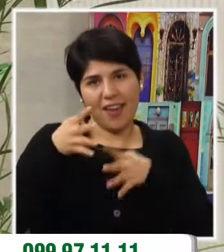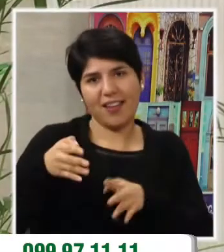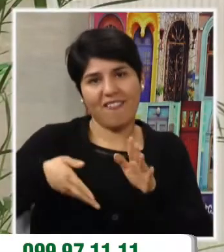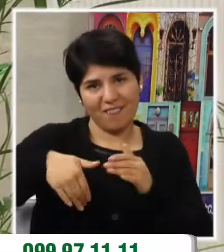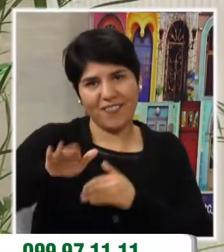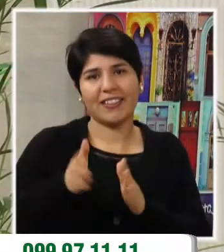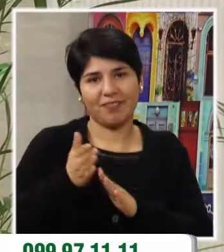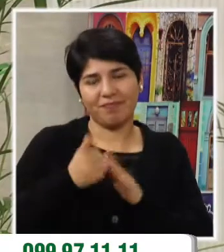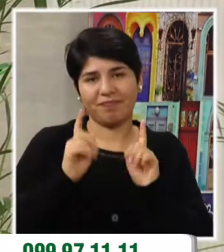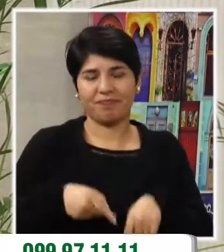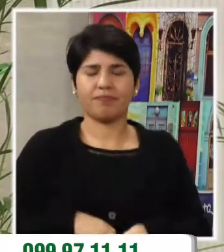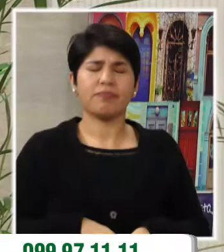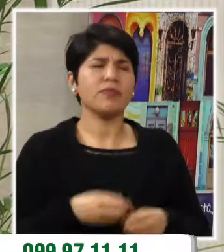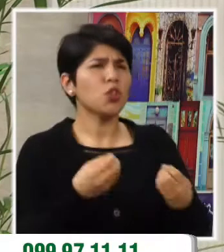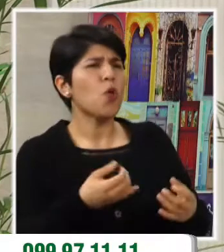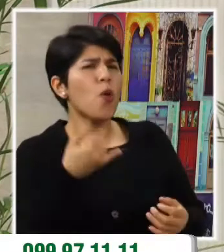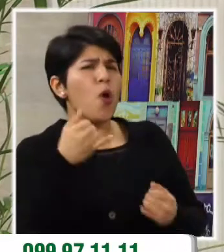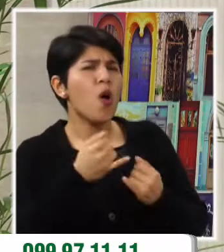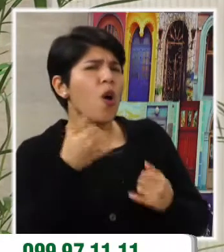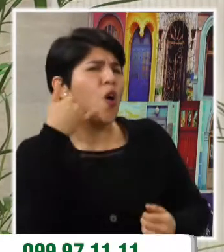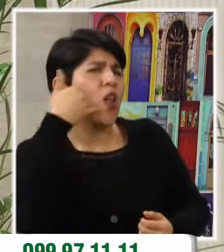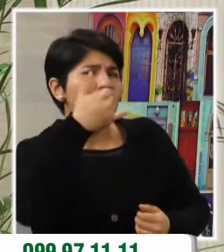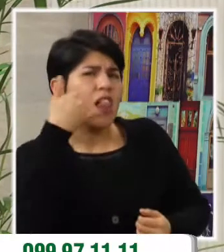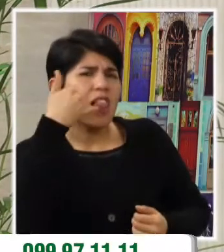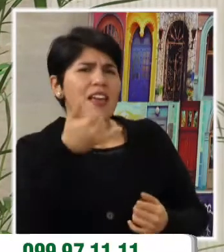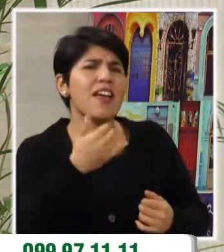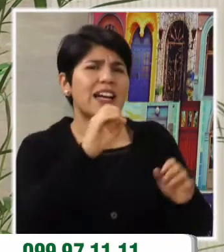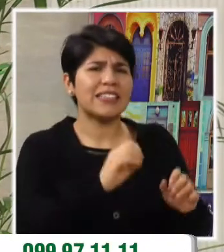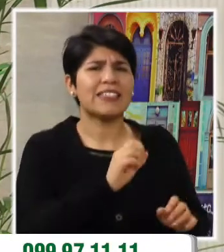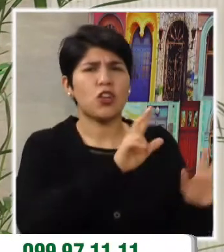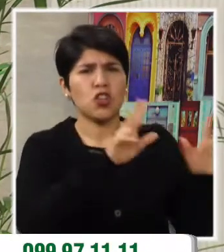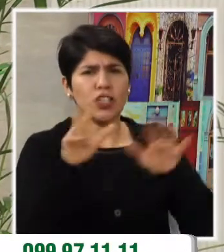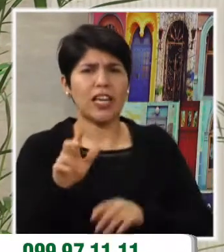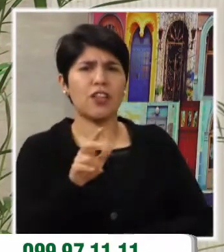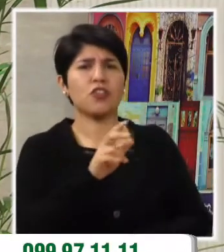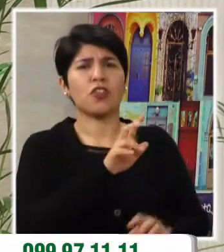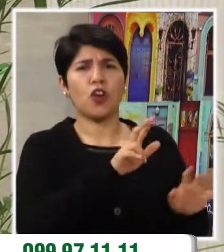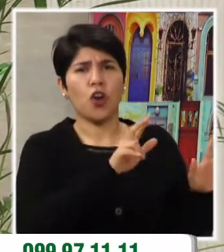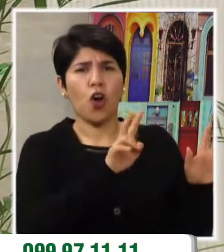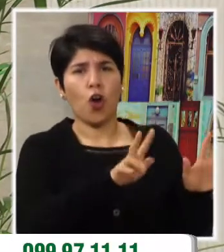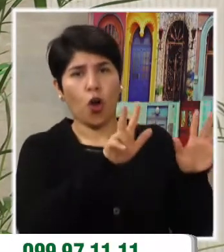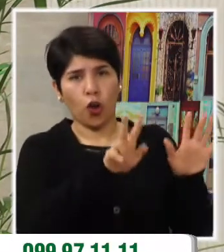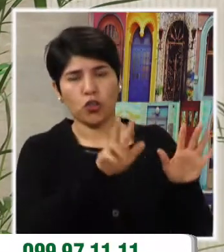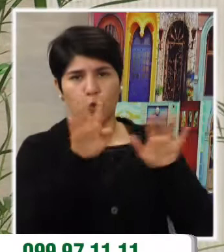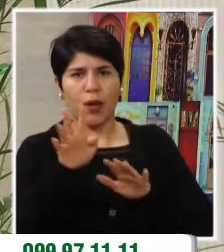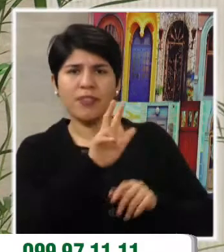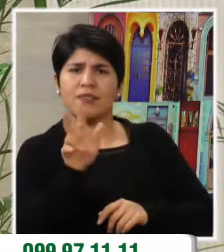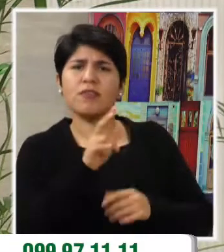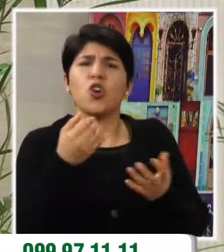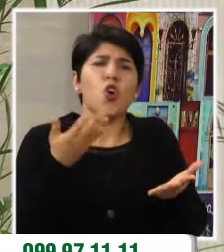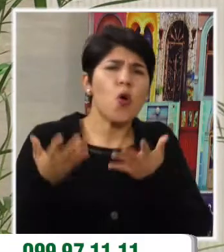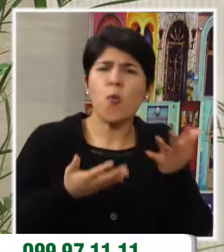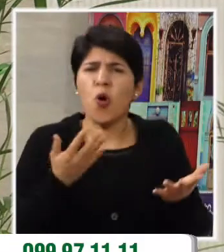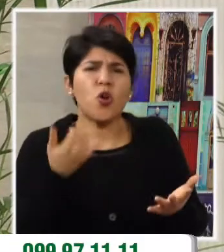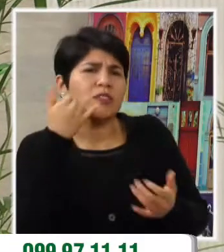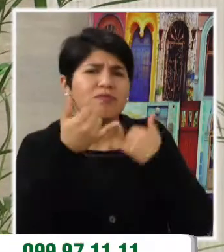desarrollando esta línea telefónica gratuita que usted mencionaba a 0 800 89 33 que brinda contención a adultos mayores y personas en situación